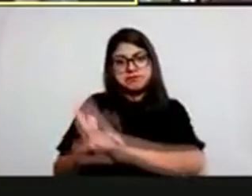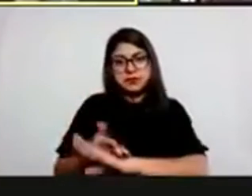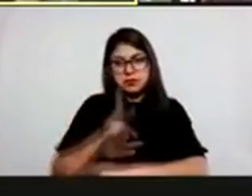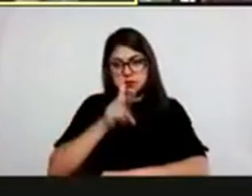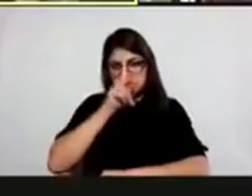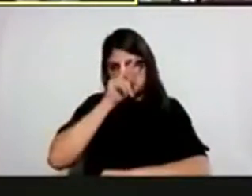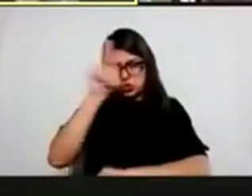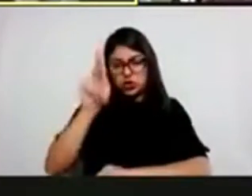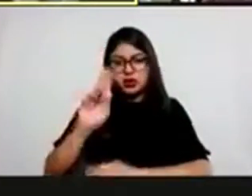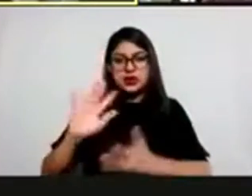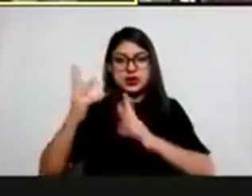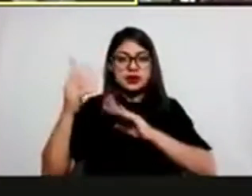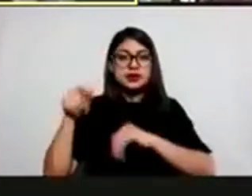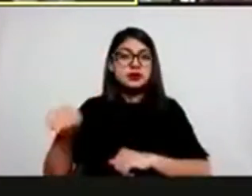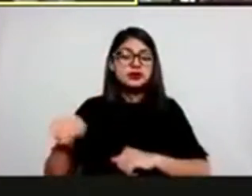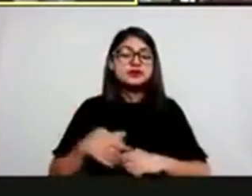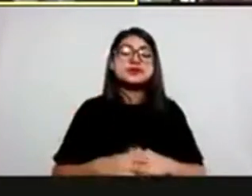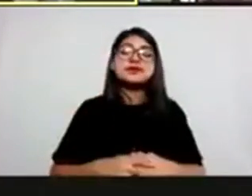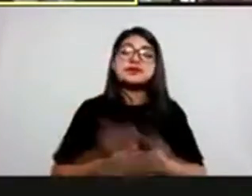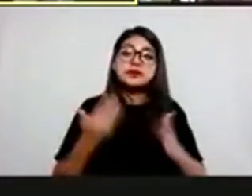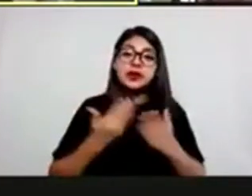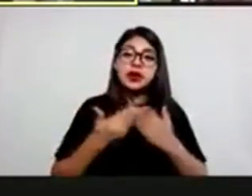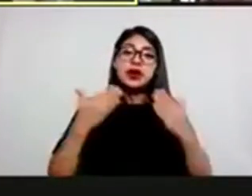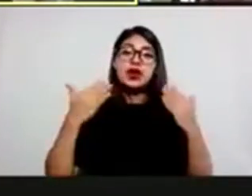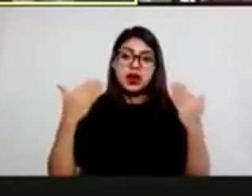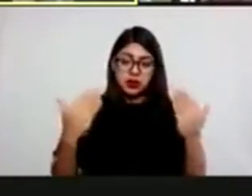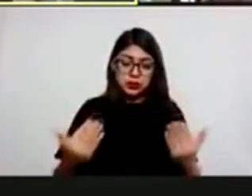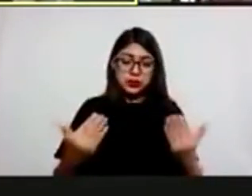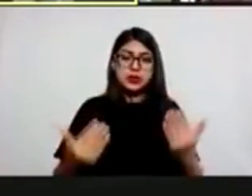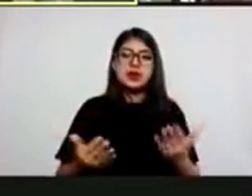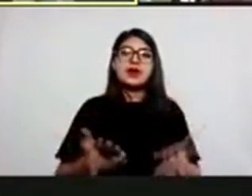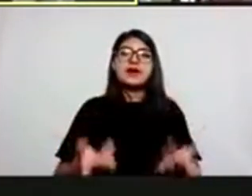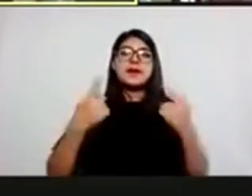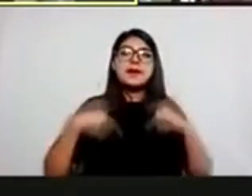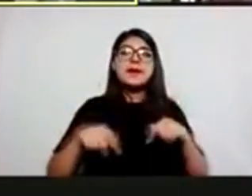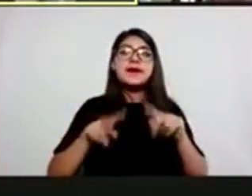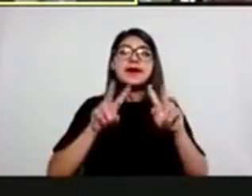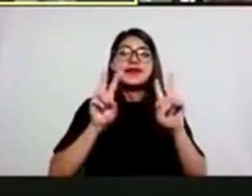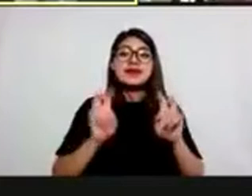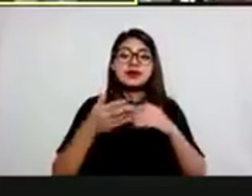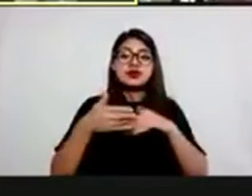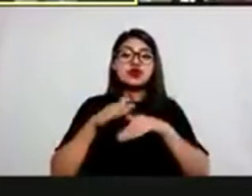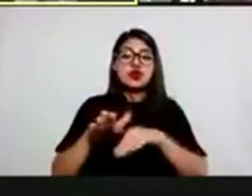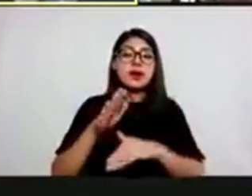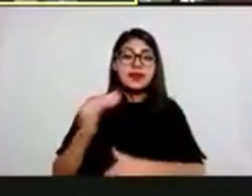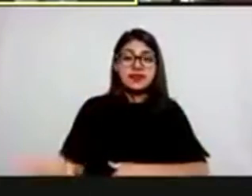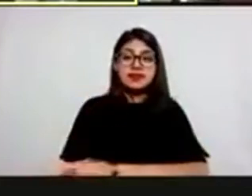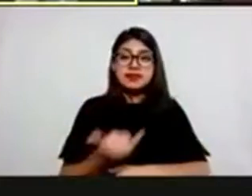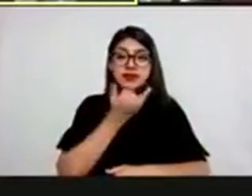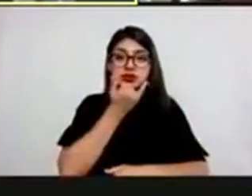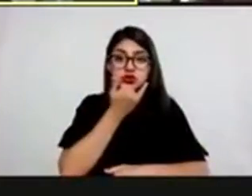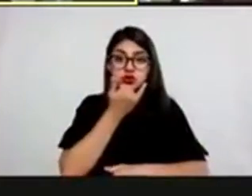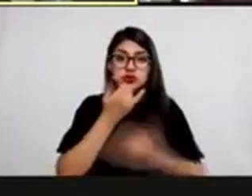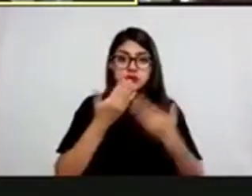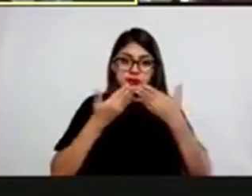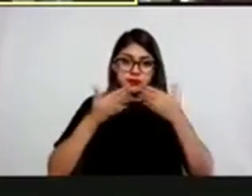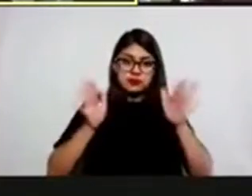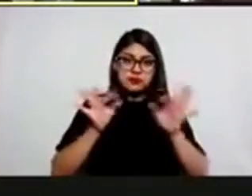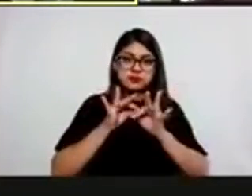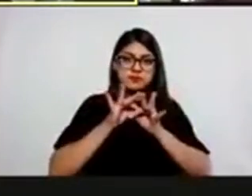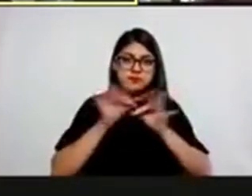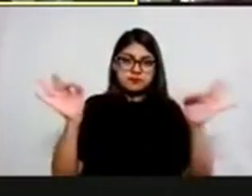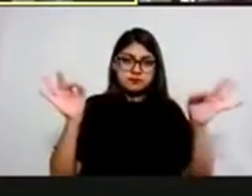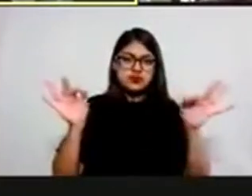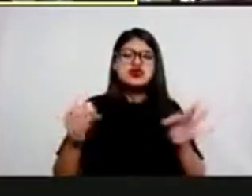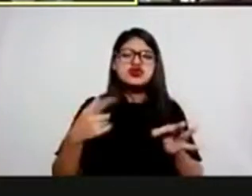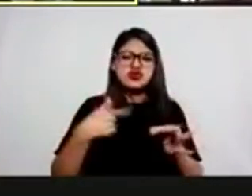parte, respecto del formato de disculpa pública, yo he sido muy consistente en la